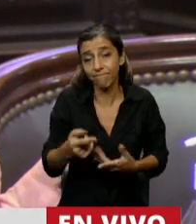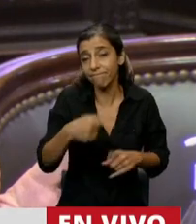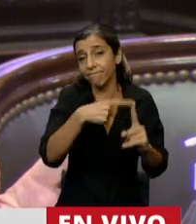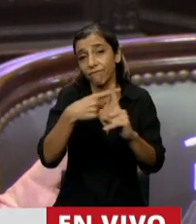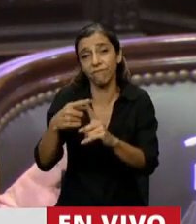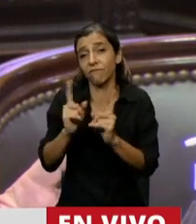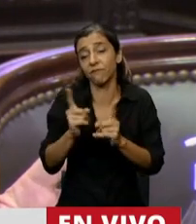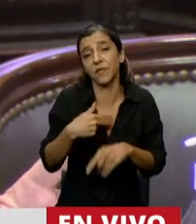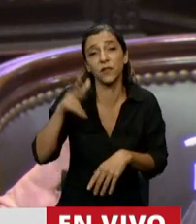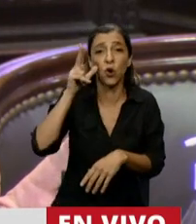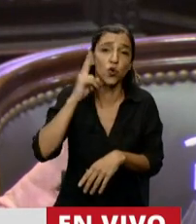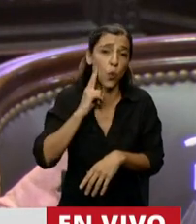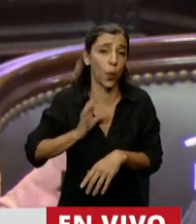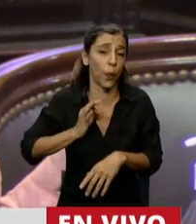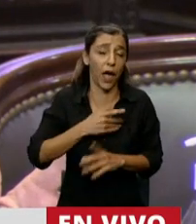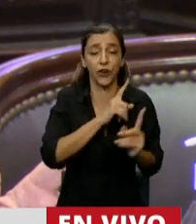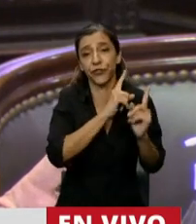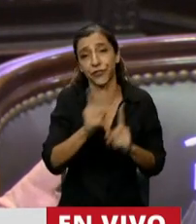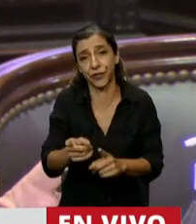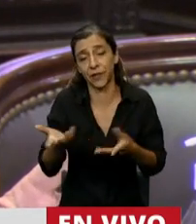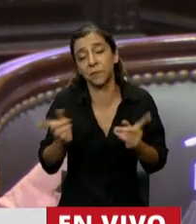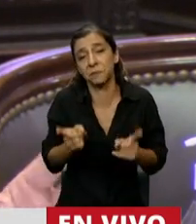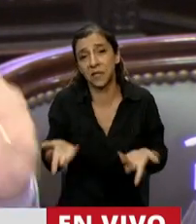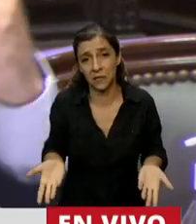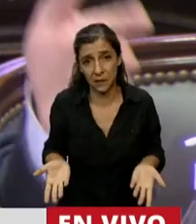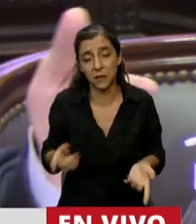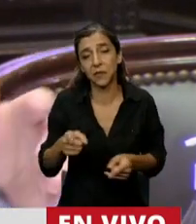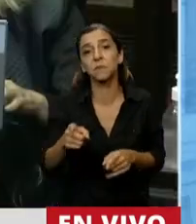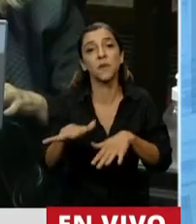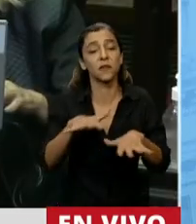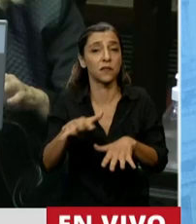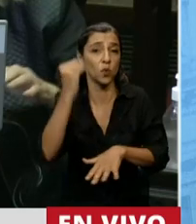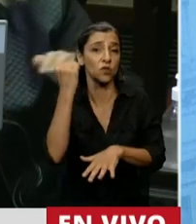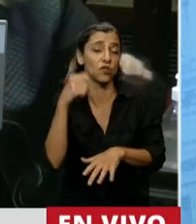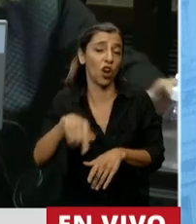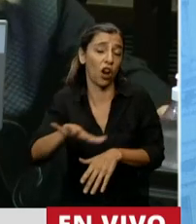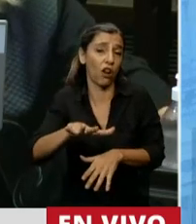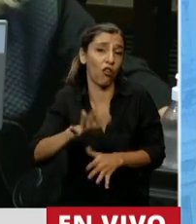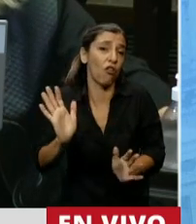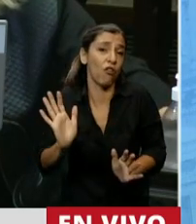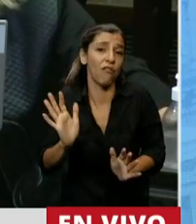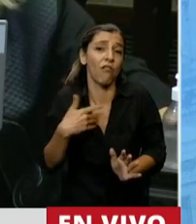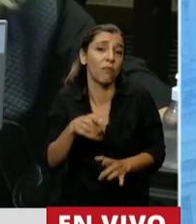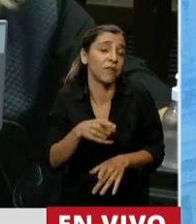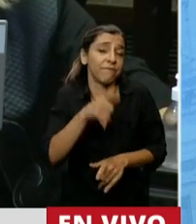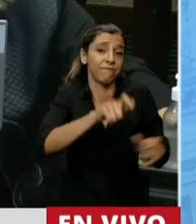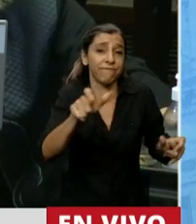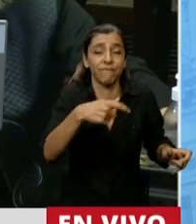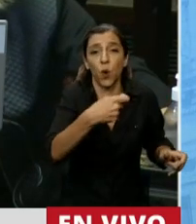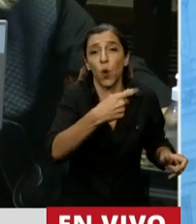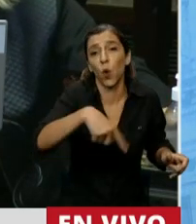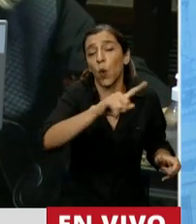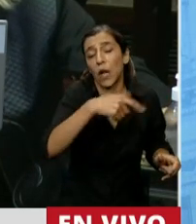durante 8 o 9 años en un país en donde las condiciones económicas permitieron que el haber de los jubilados se favoreciera